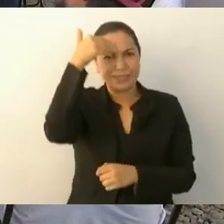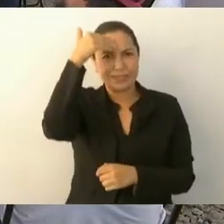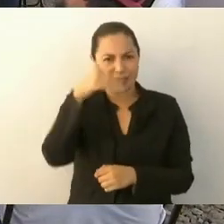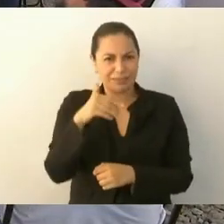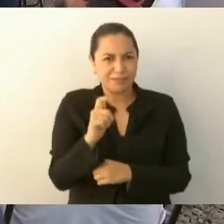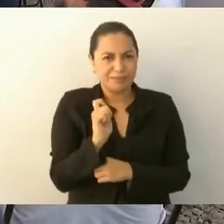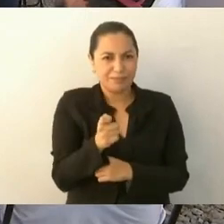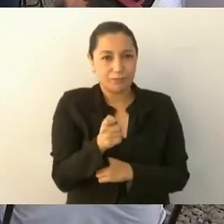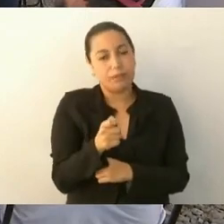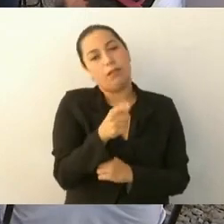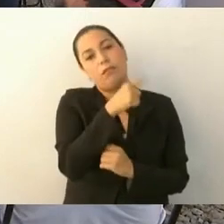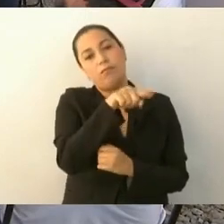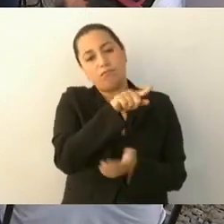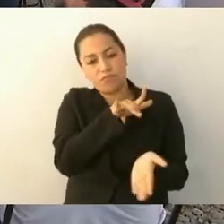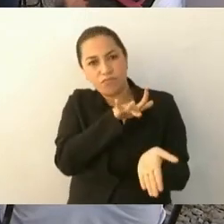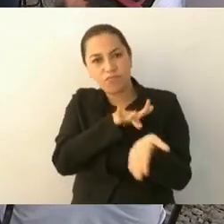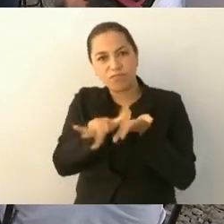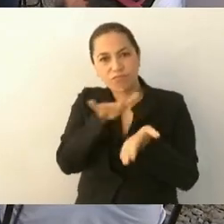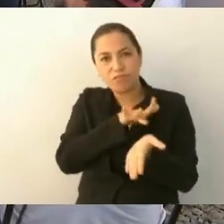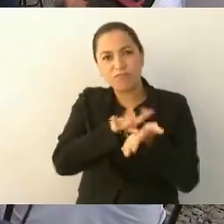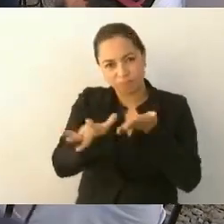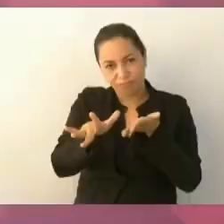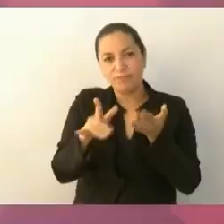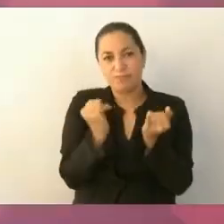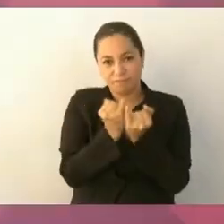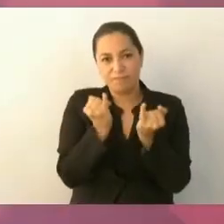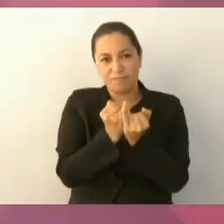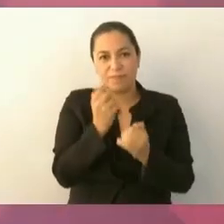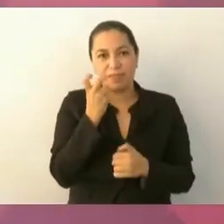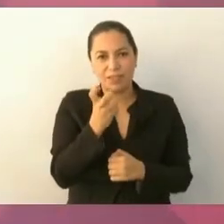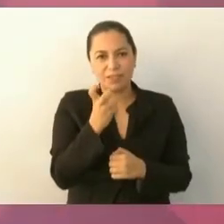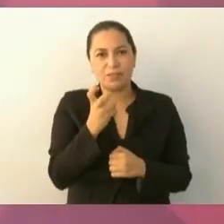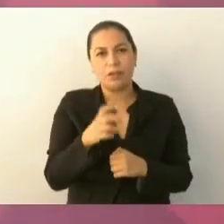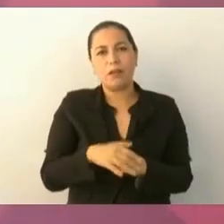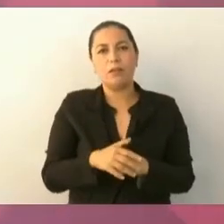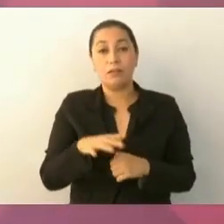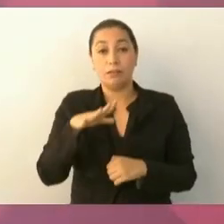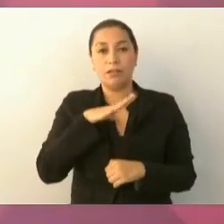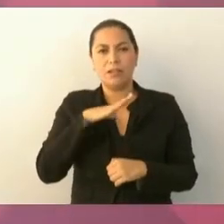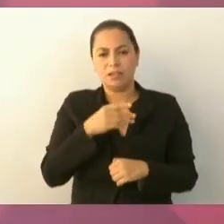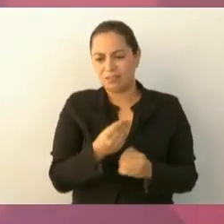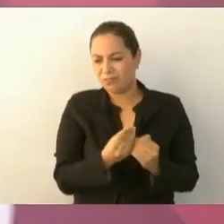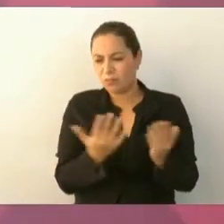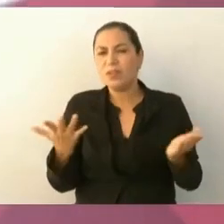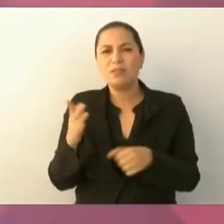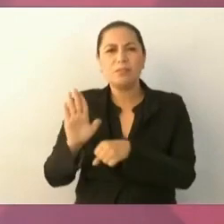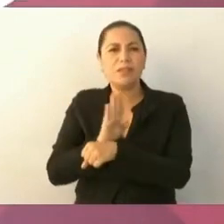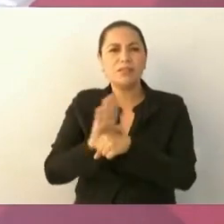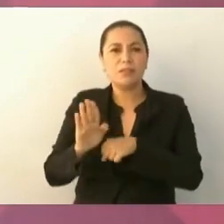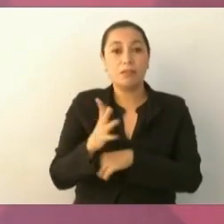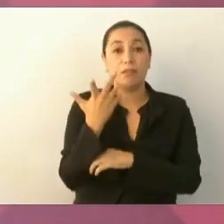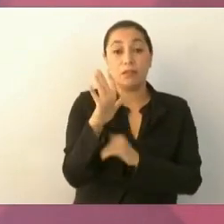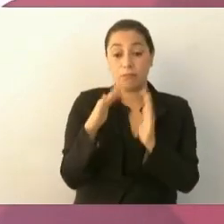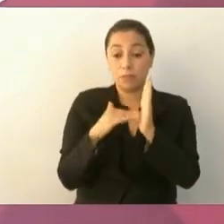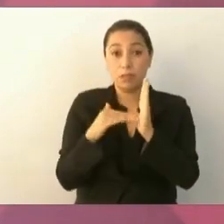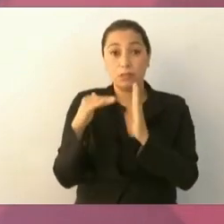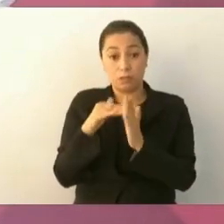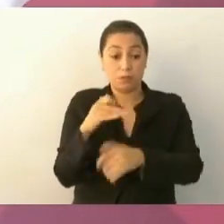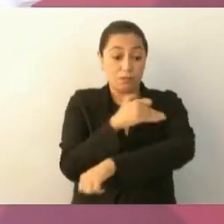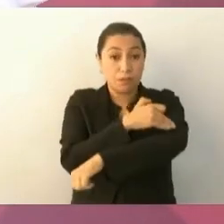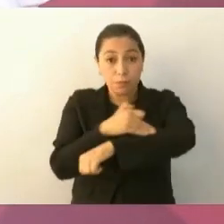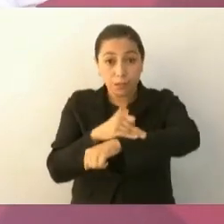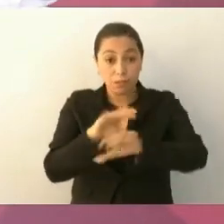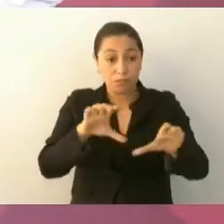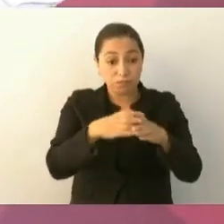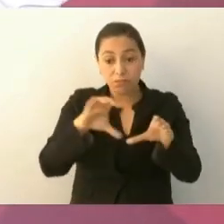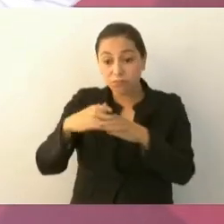esos apoyos llegan abajo a 10 millones de familias, de los pueblos